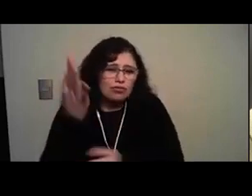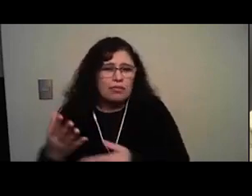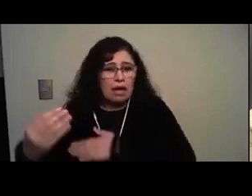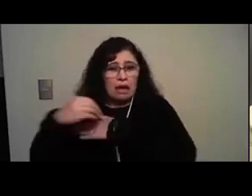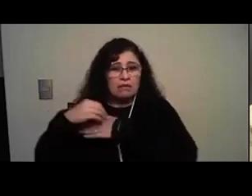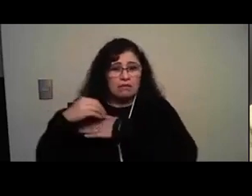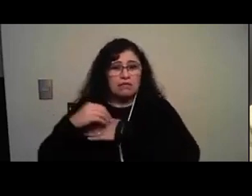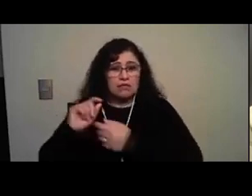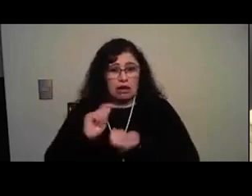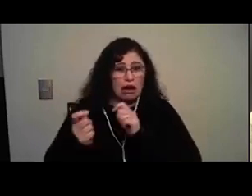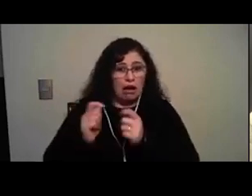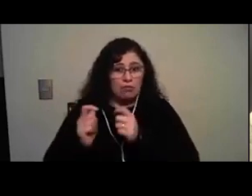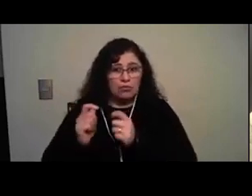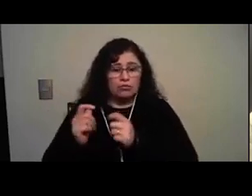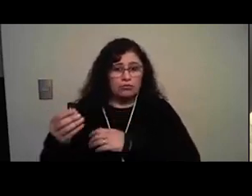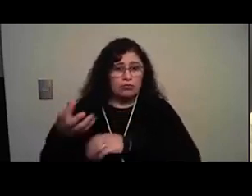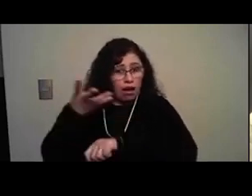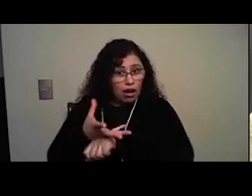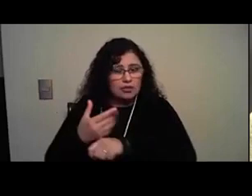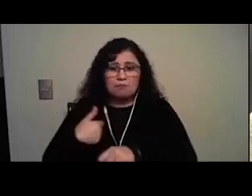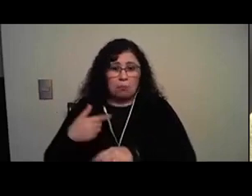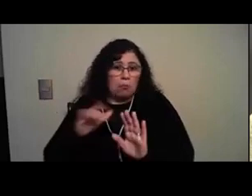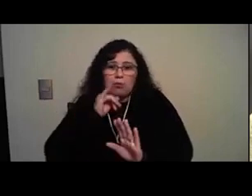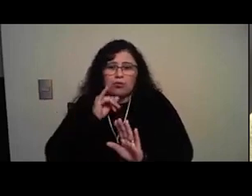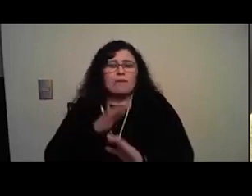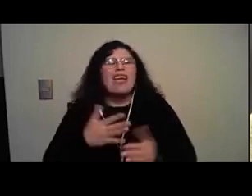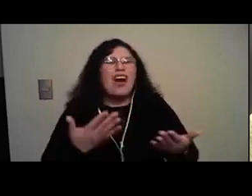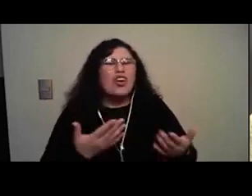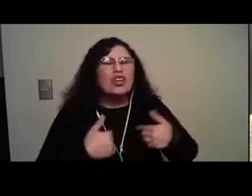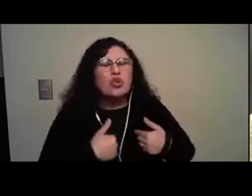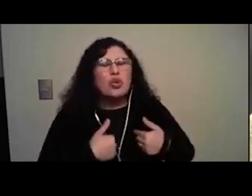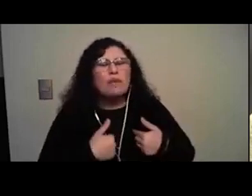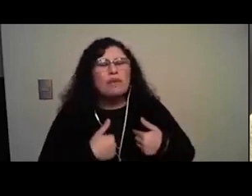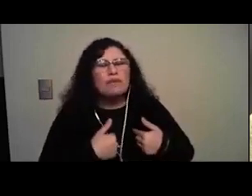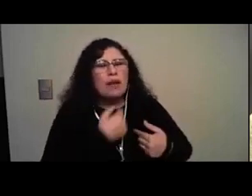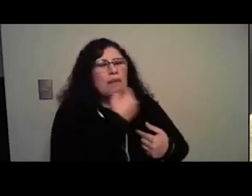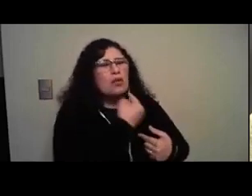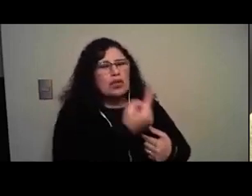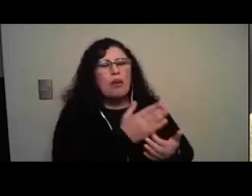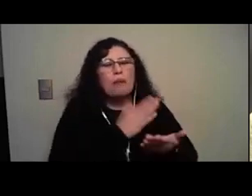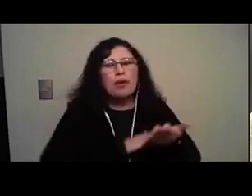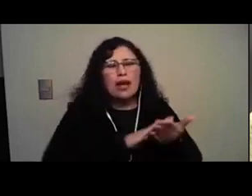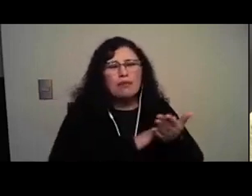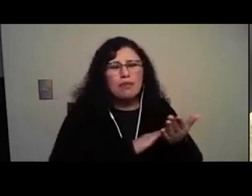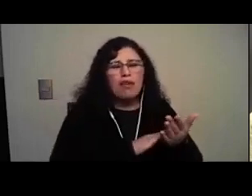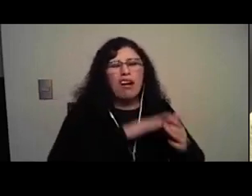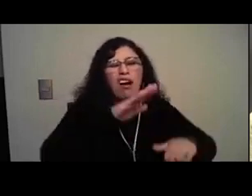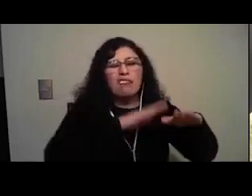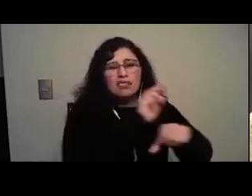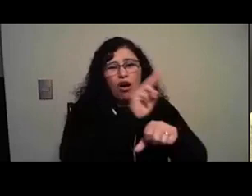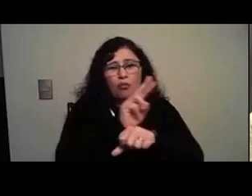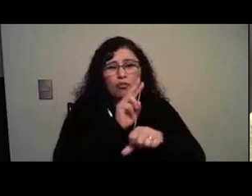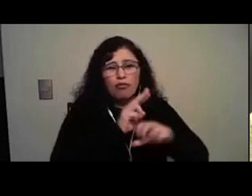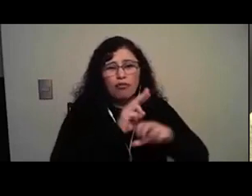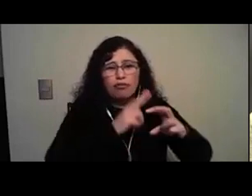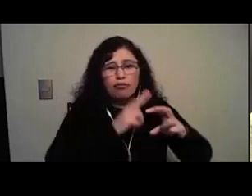cambios, Claro, ya, yo le lo que preguntaba por sí, los consejos de escuela que a lo mejor hayan podido tener como profe y hayan hablado esos